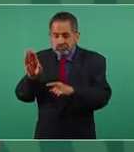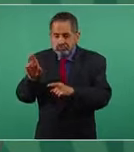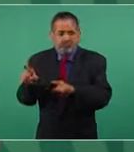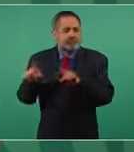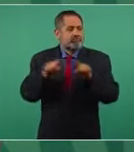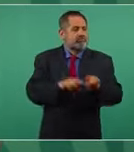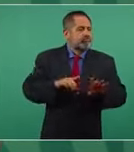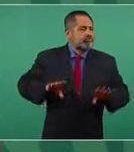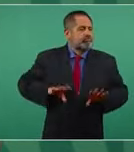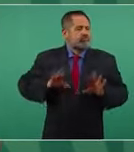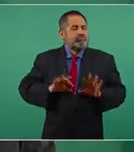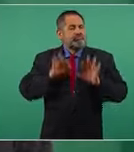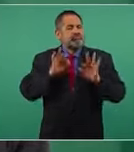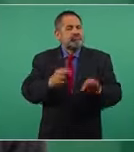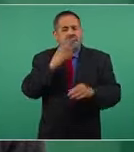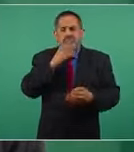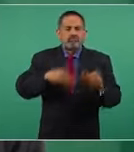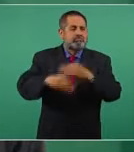fue